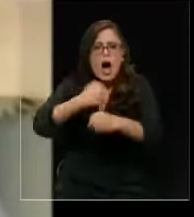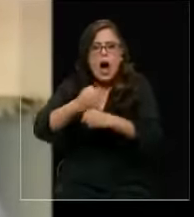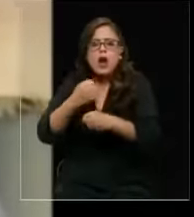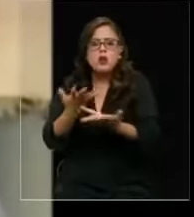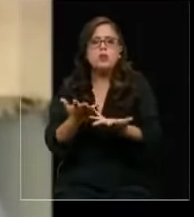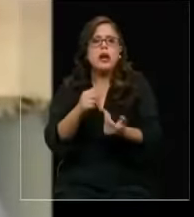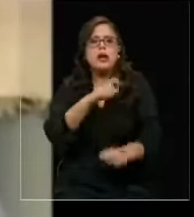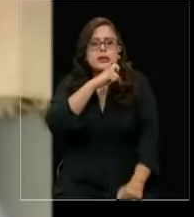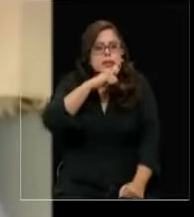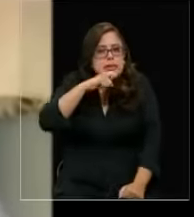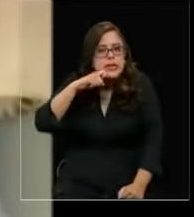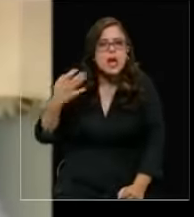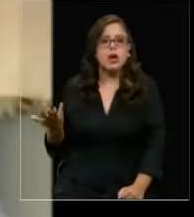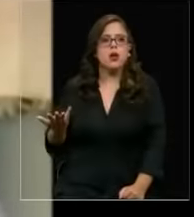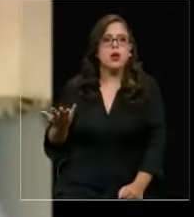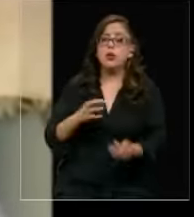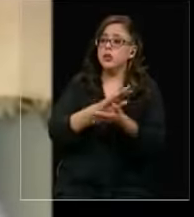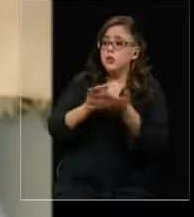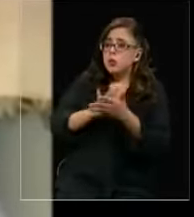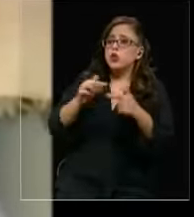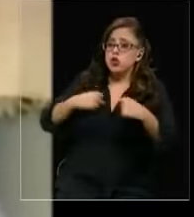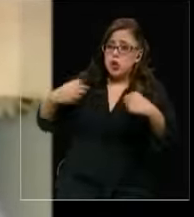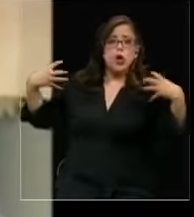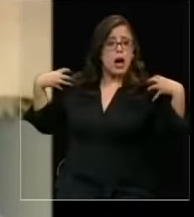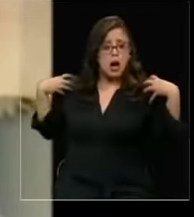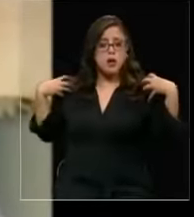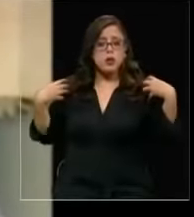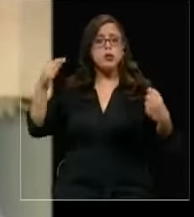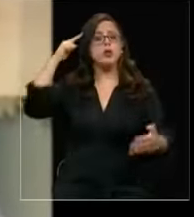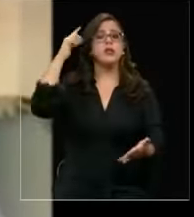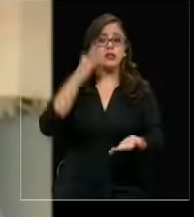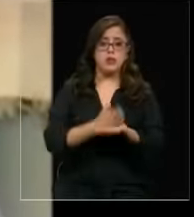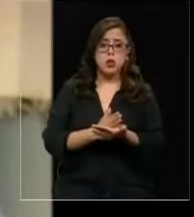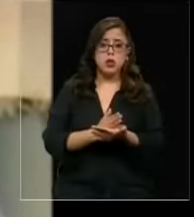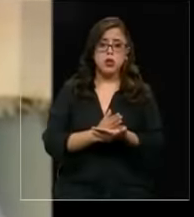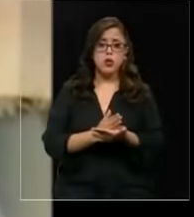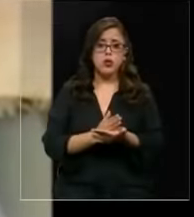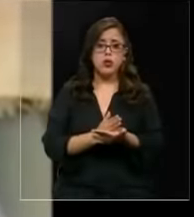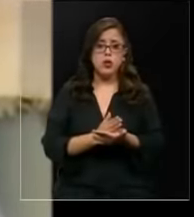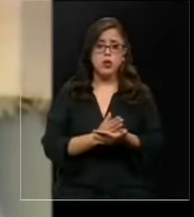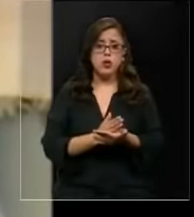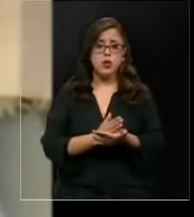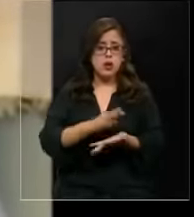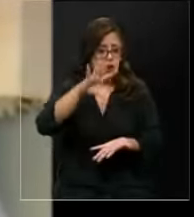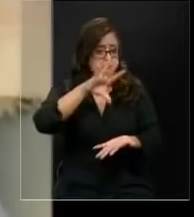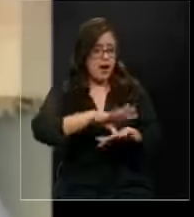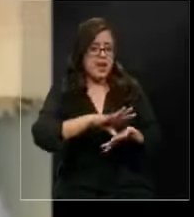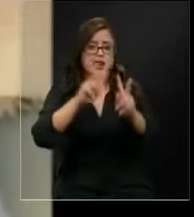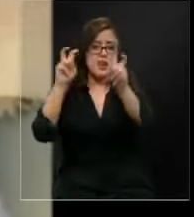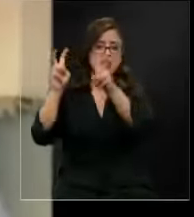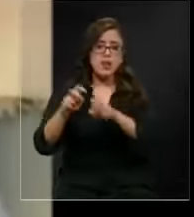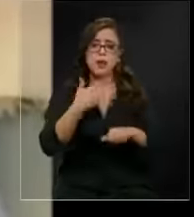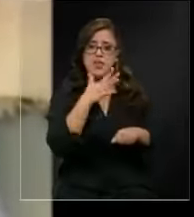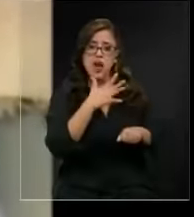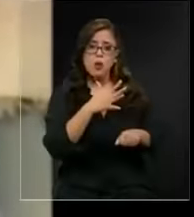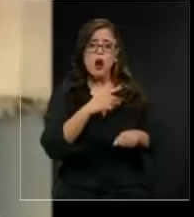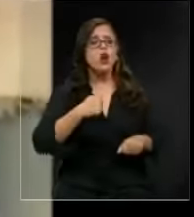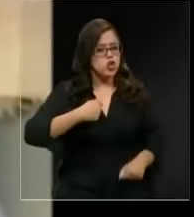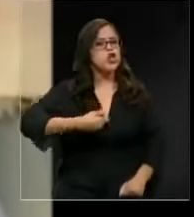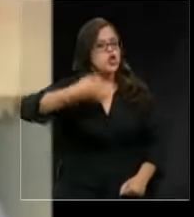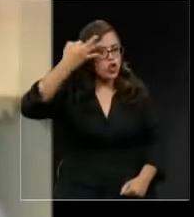a cargo de tomar las decisiones hídricas en el país, ya la laguna